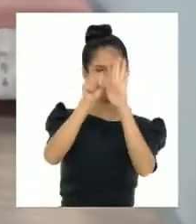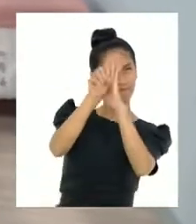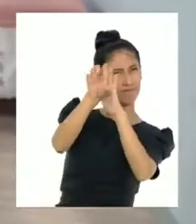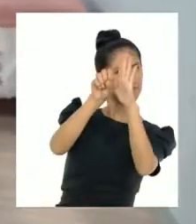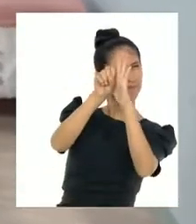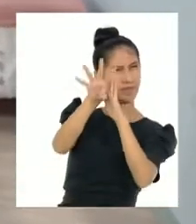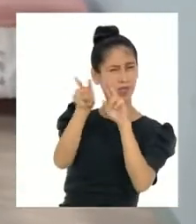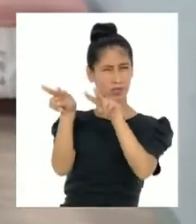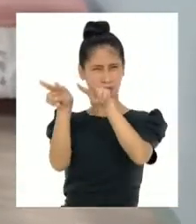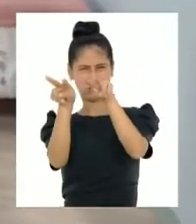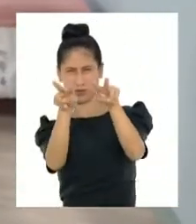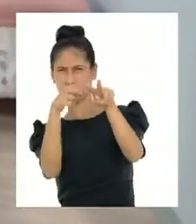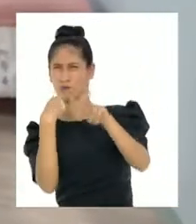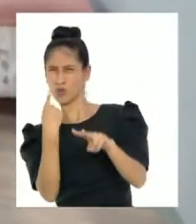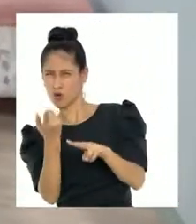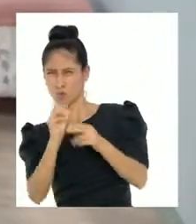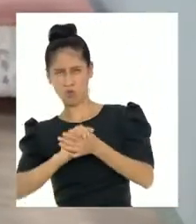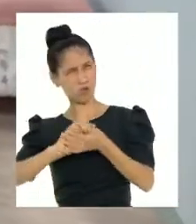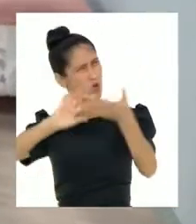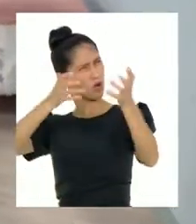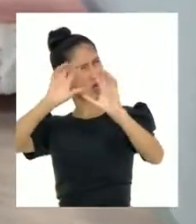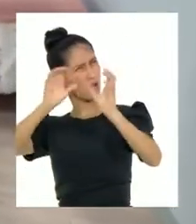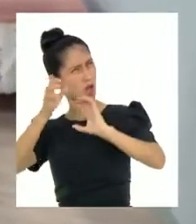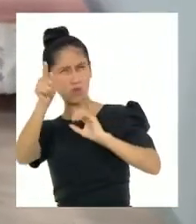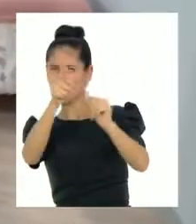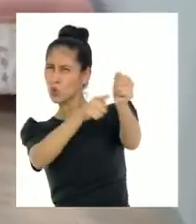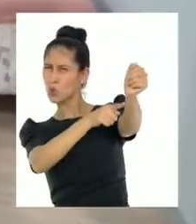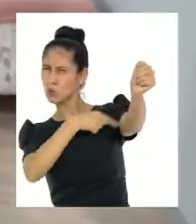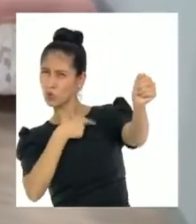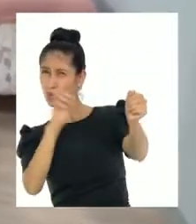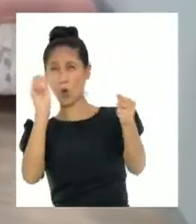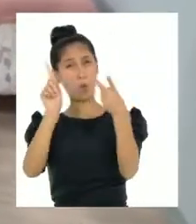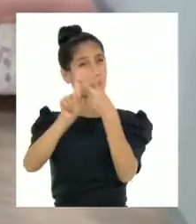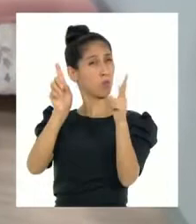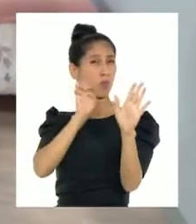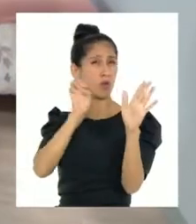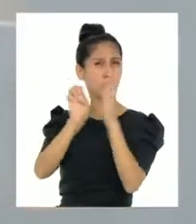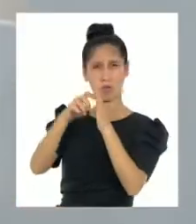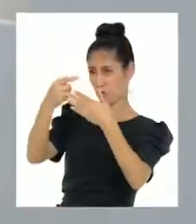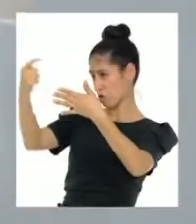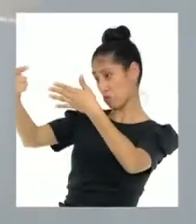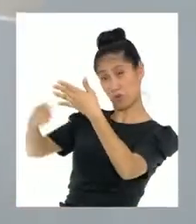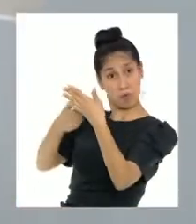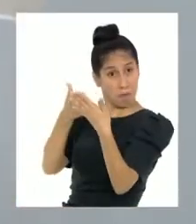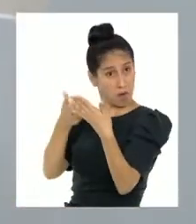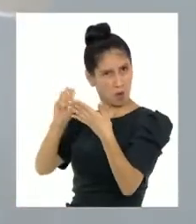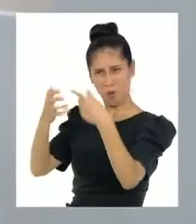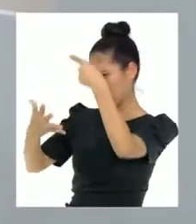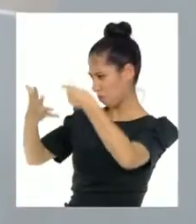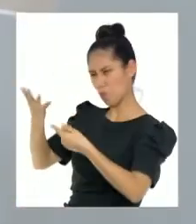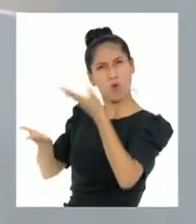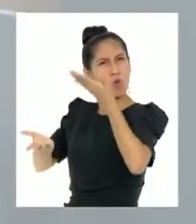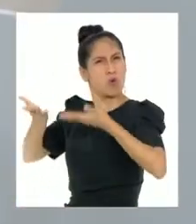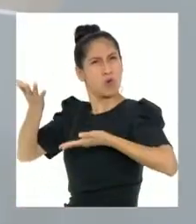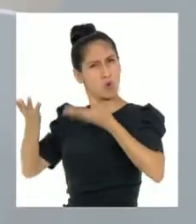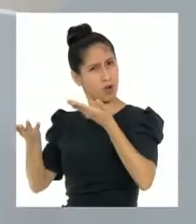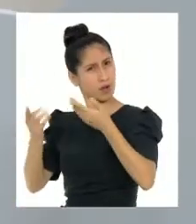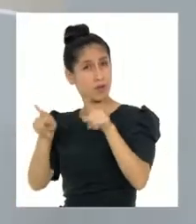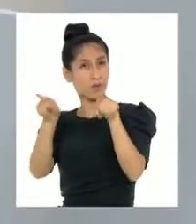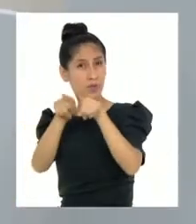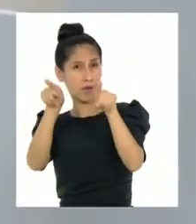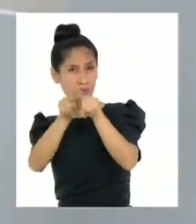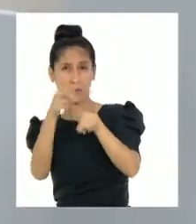proponen cambios de hábitos o si es mejor tal o cual producto. Hace poco vi uno que hablaba